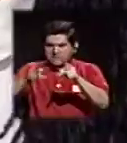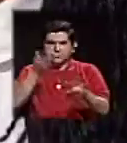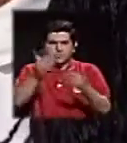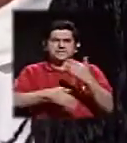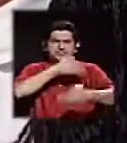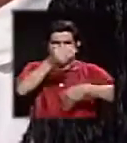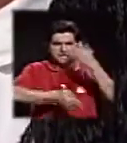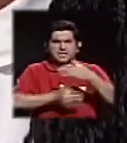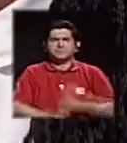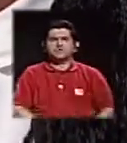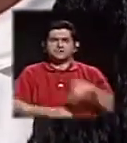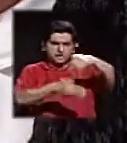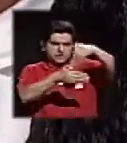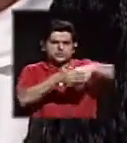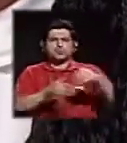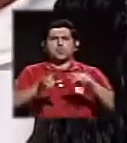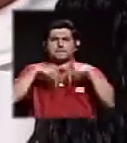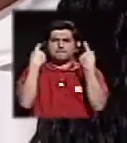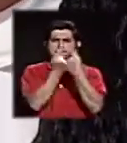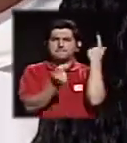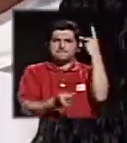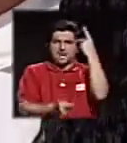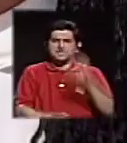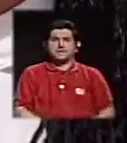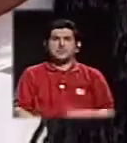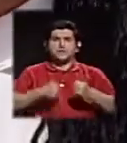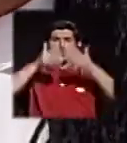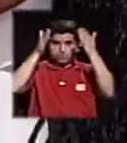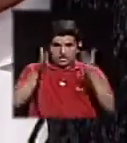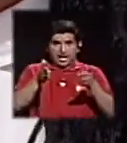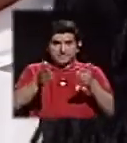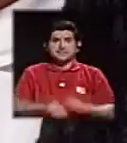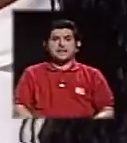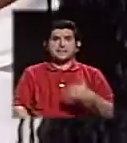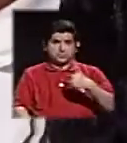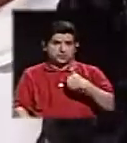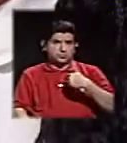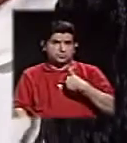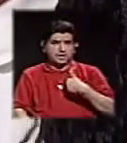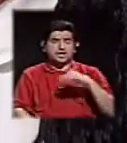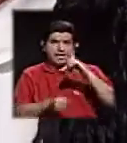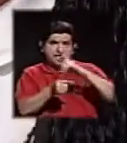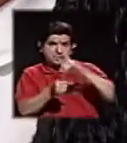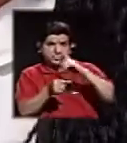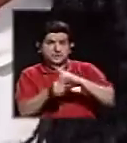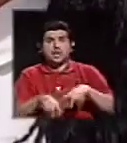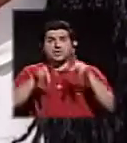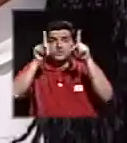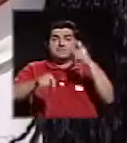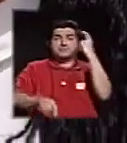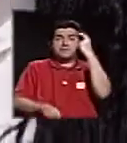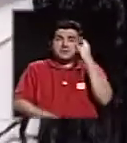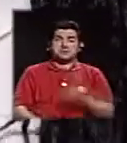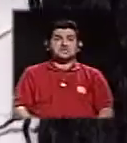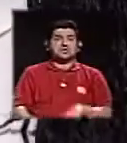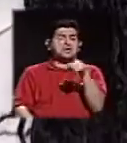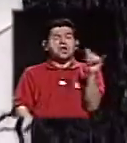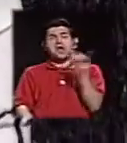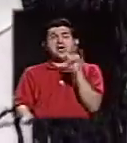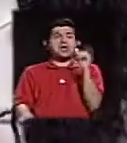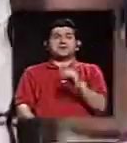abren los proceso de inscripción de los partidos políticos para las candidaturas a diputaciones y hay gente que piensa que es como